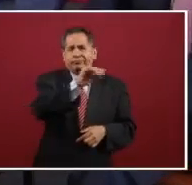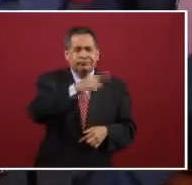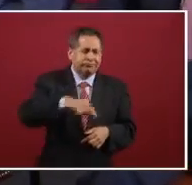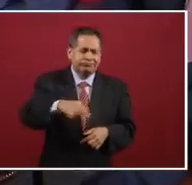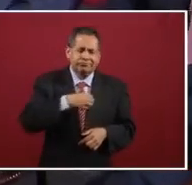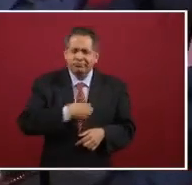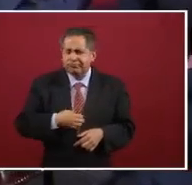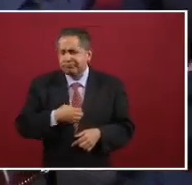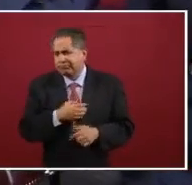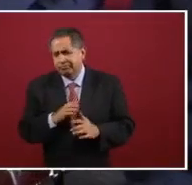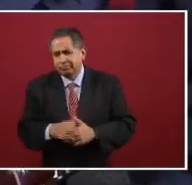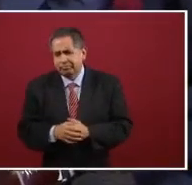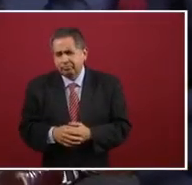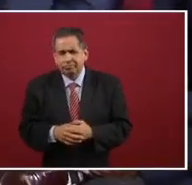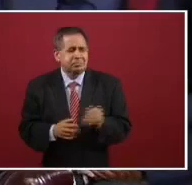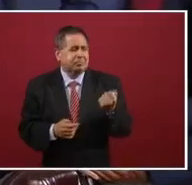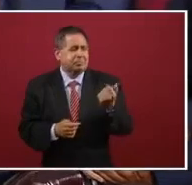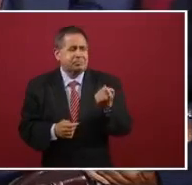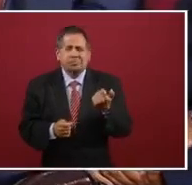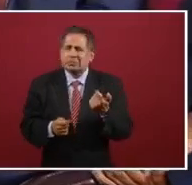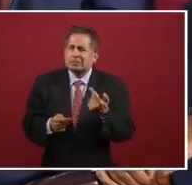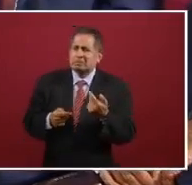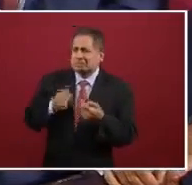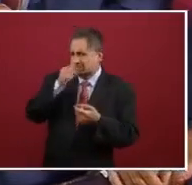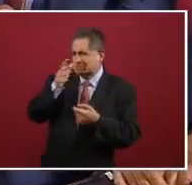Muy pocas expresiones, les diría,